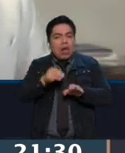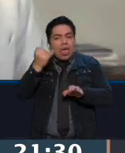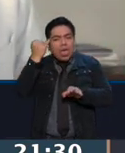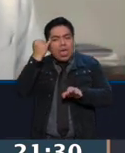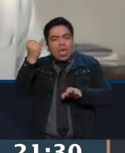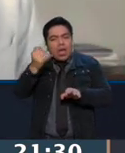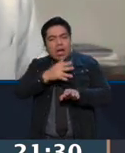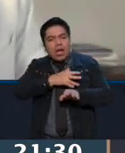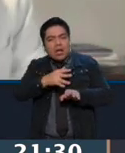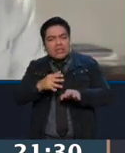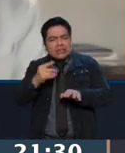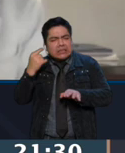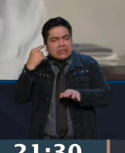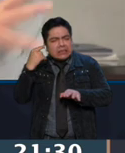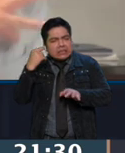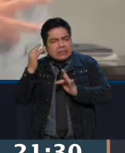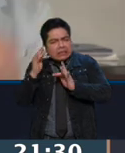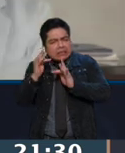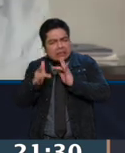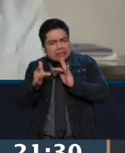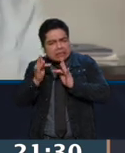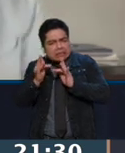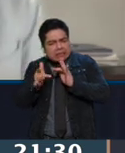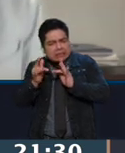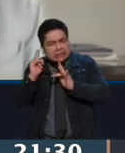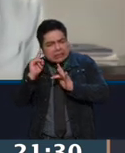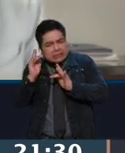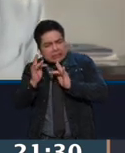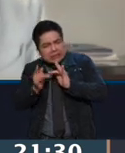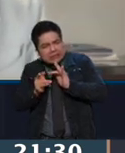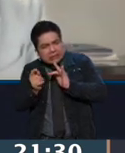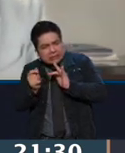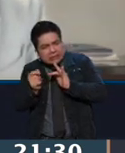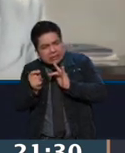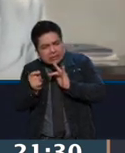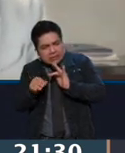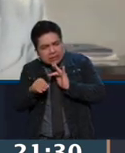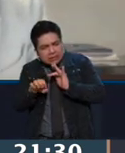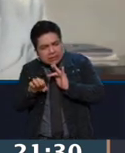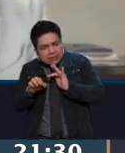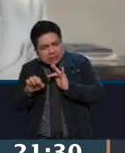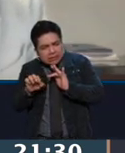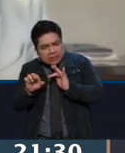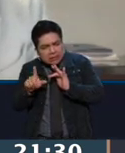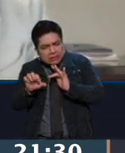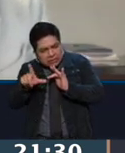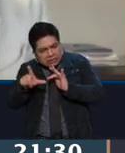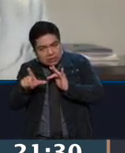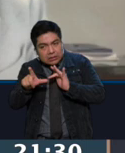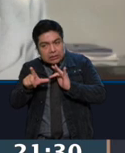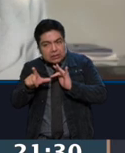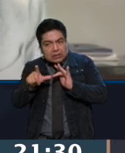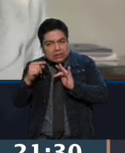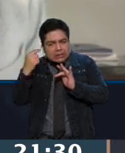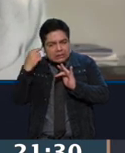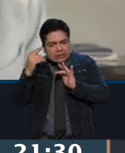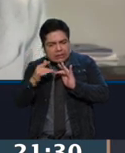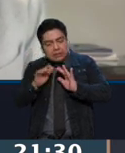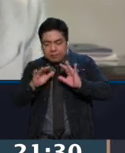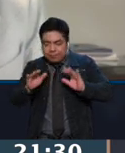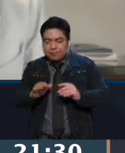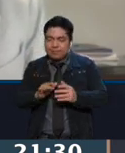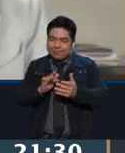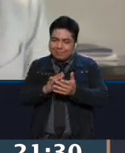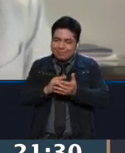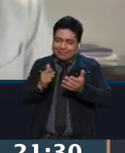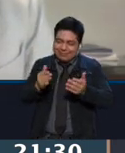desabasto de medicamentos. Estamos teniendo problemas para escucharte, mi querido Miguel, pero te agradezco mucho, como